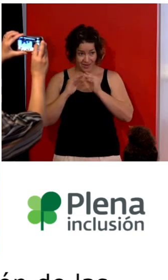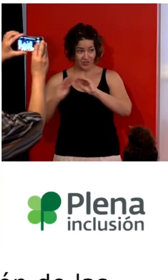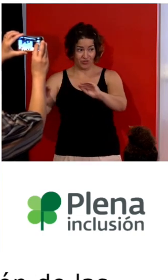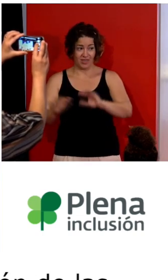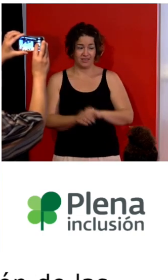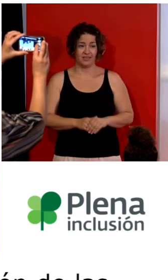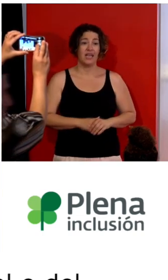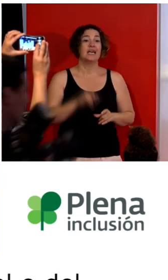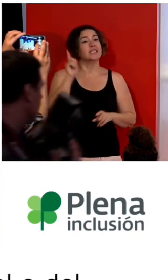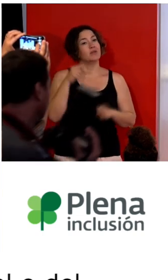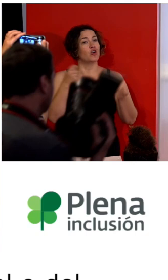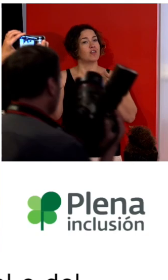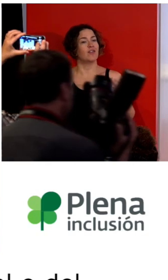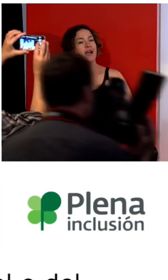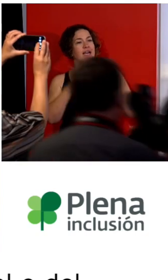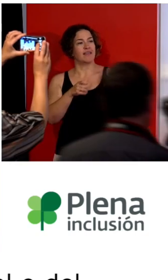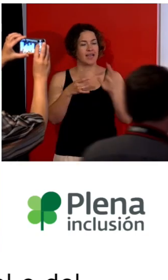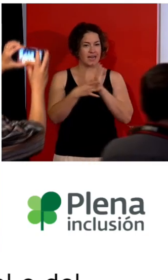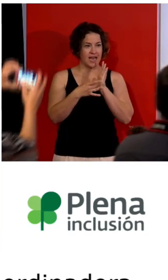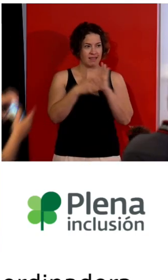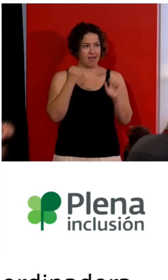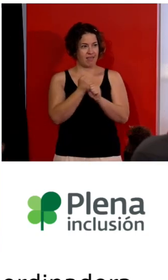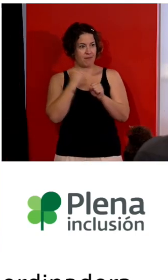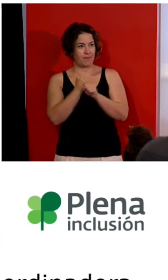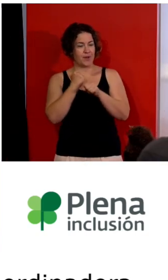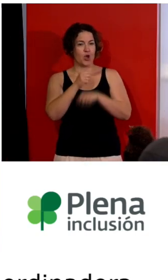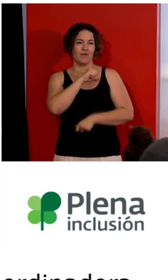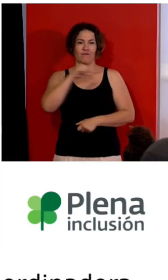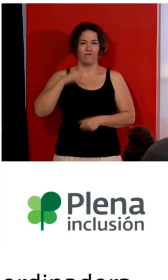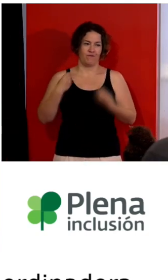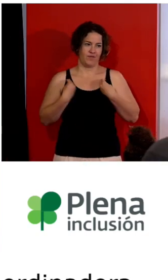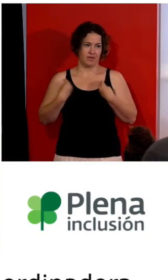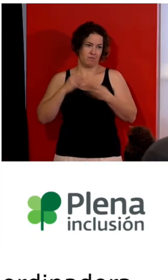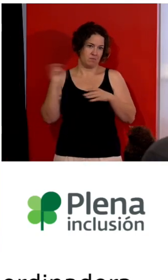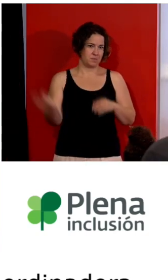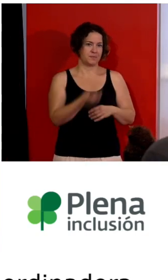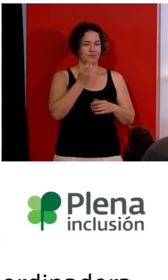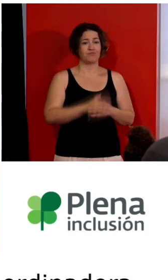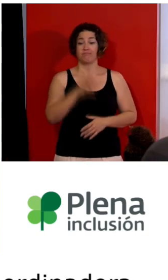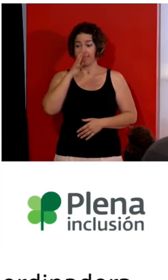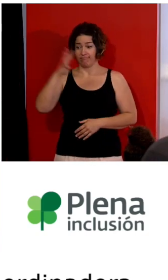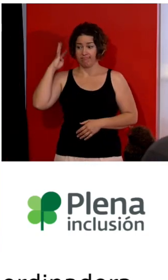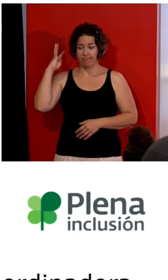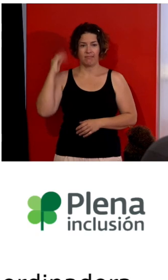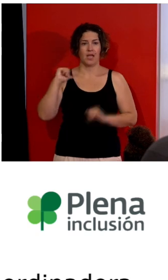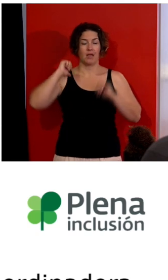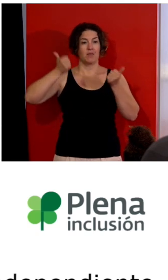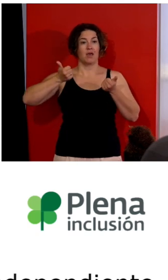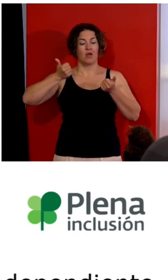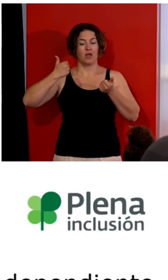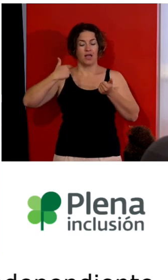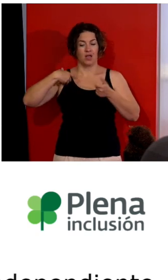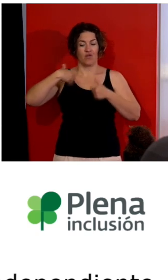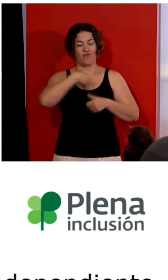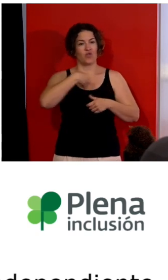y ha sido coordinadora del área de calidad, empleo y vida independiente, entre otras. Desde hace 4 años, Fátima ejerce